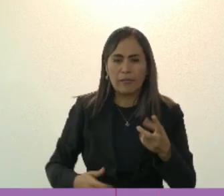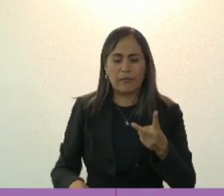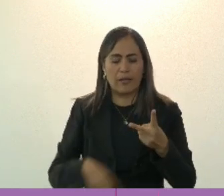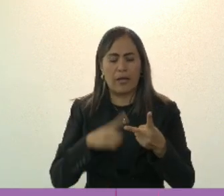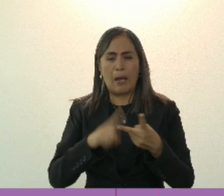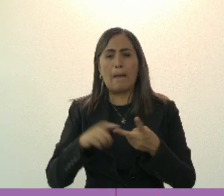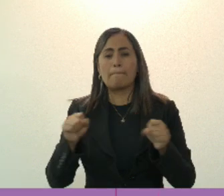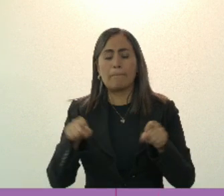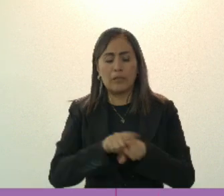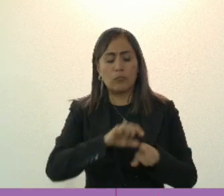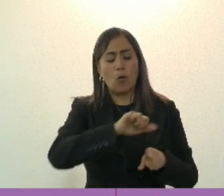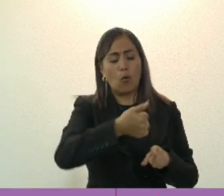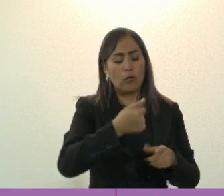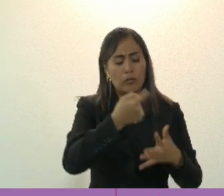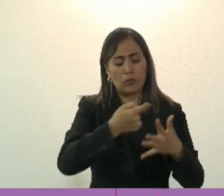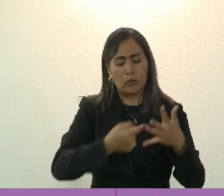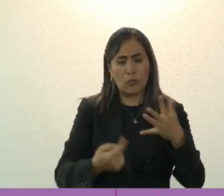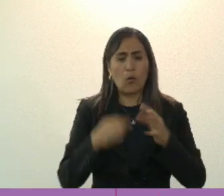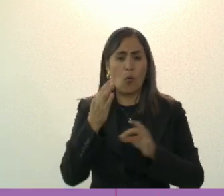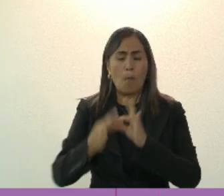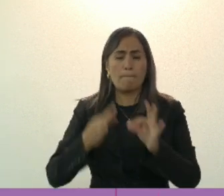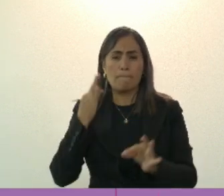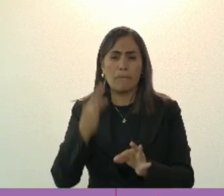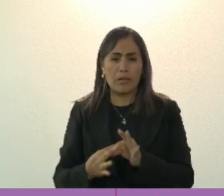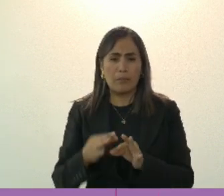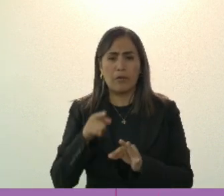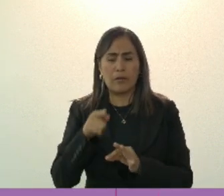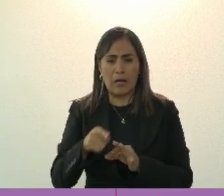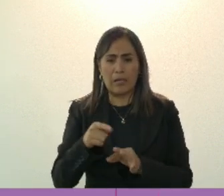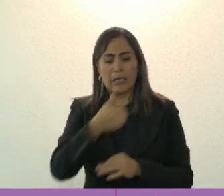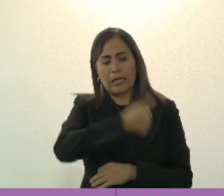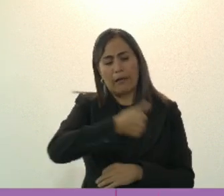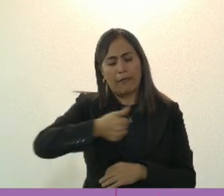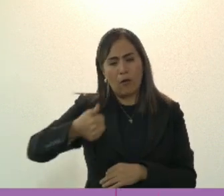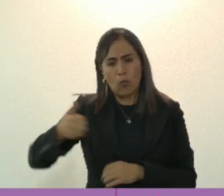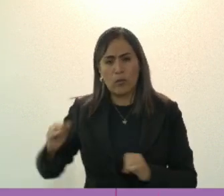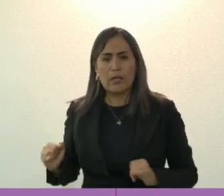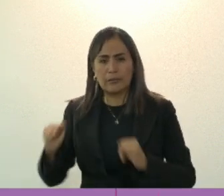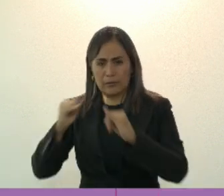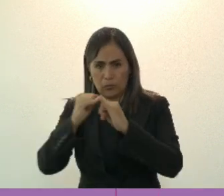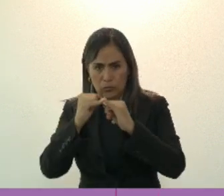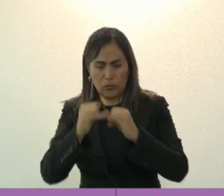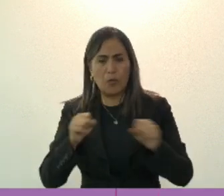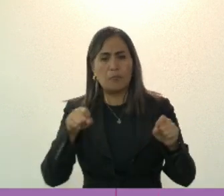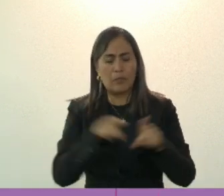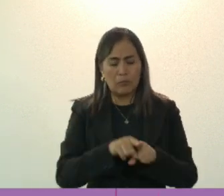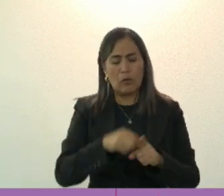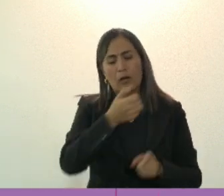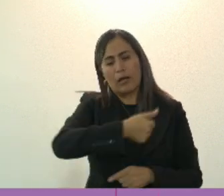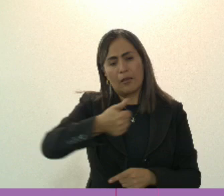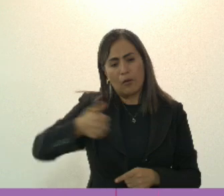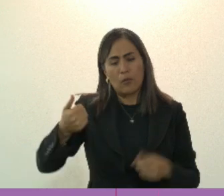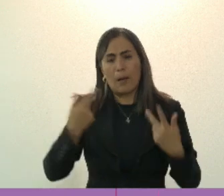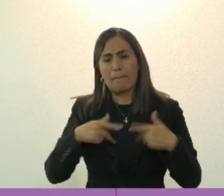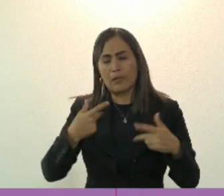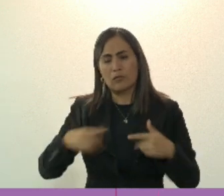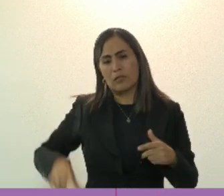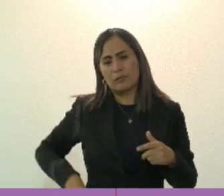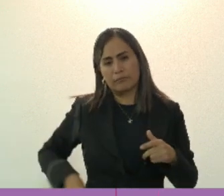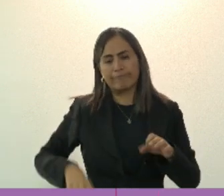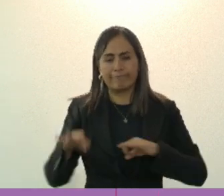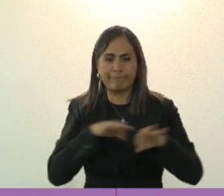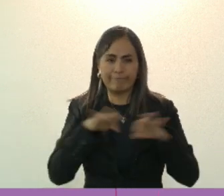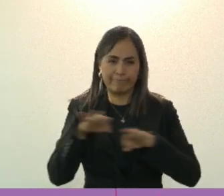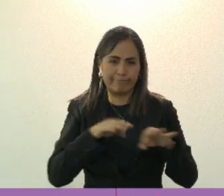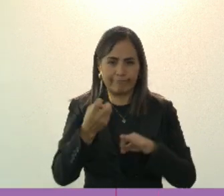todo el cumplimiento de las atribuciones y funciones de las instituciones y de cada uno de sus servidores públicos. Es todo.